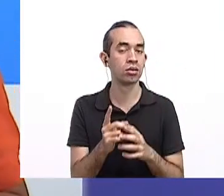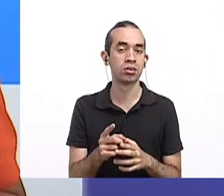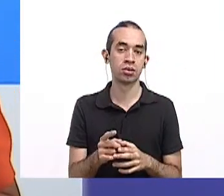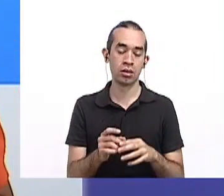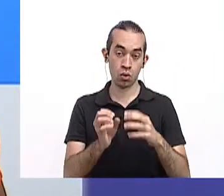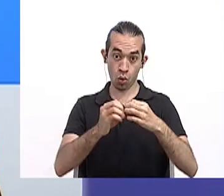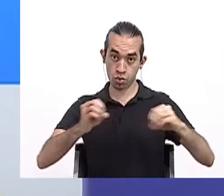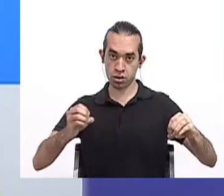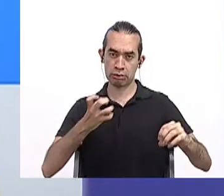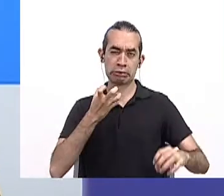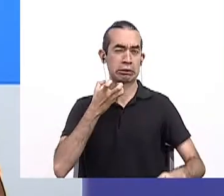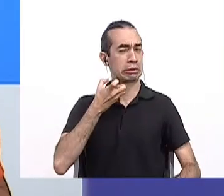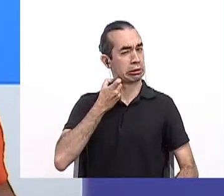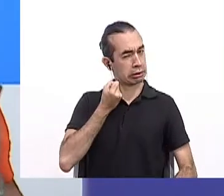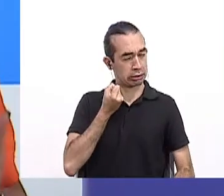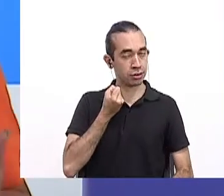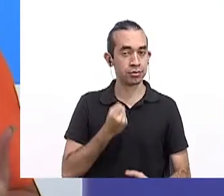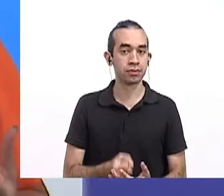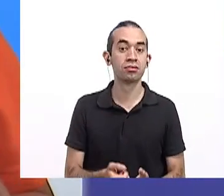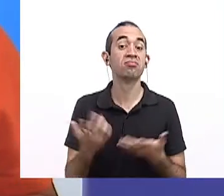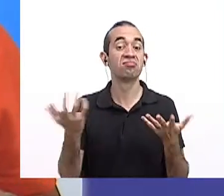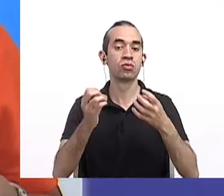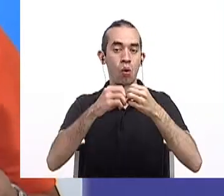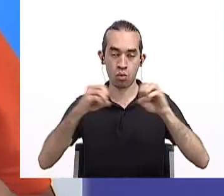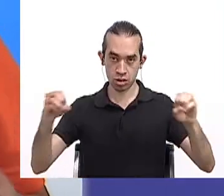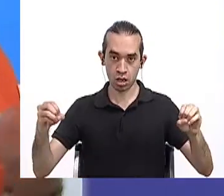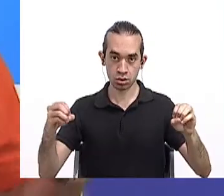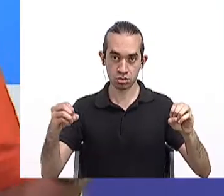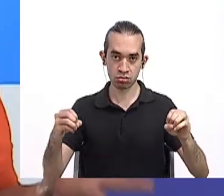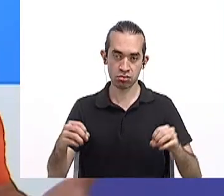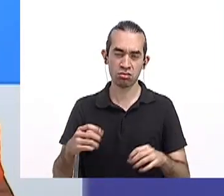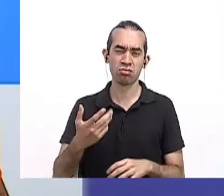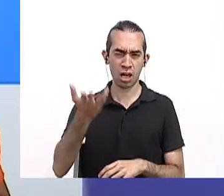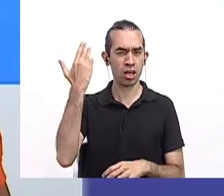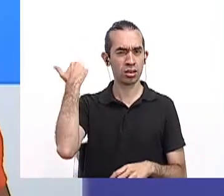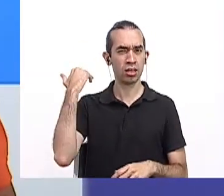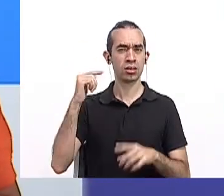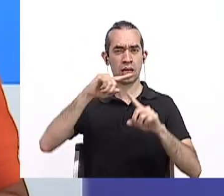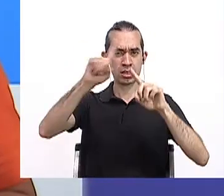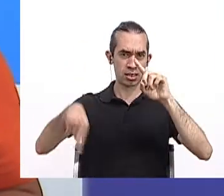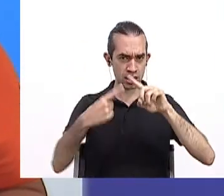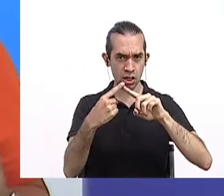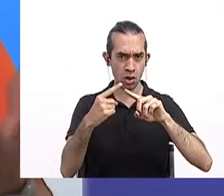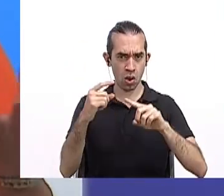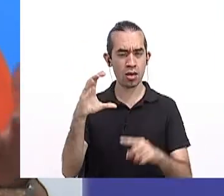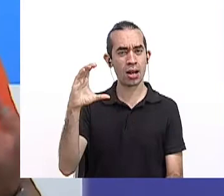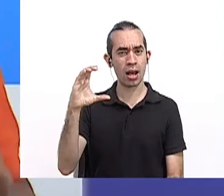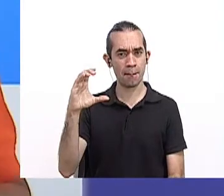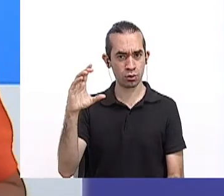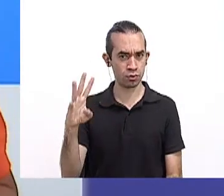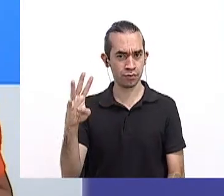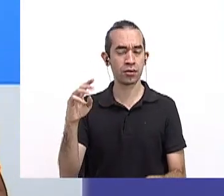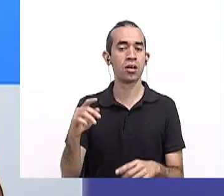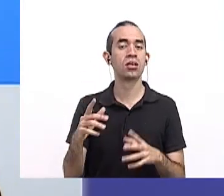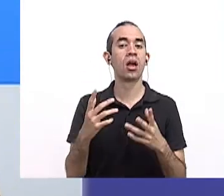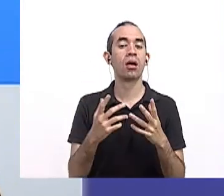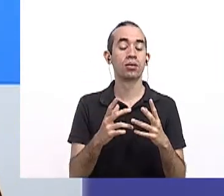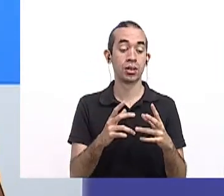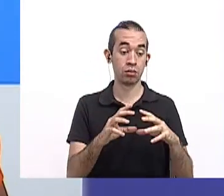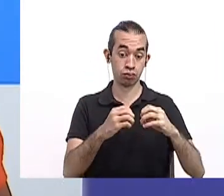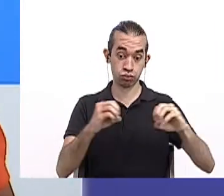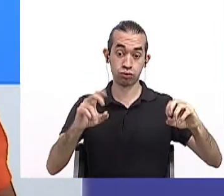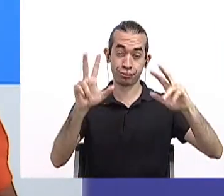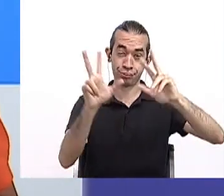de los océanos los océanos como vimos tal vez en el ciclo del carbono absorben muchísimo